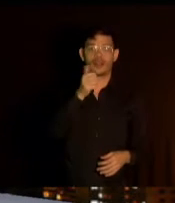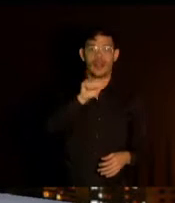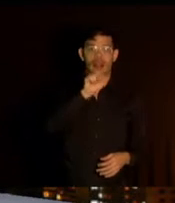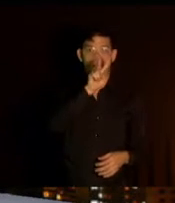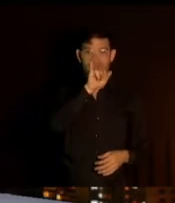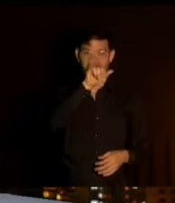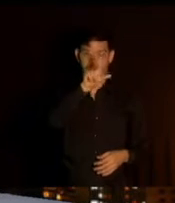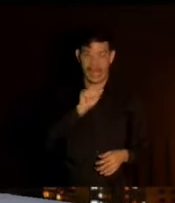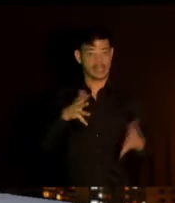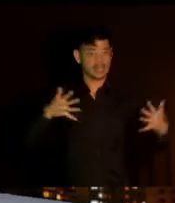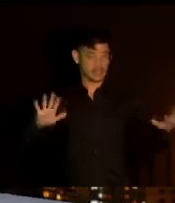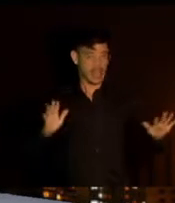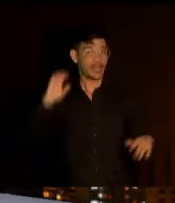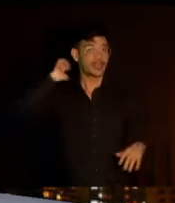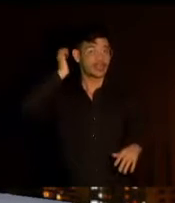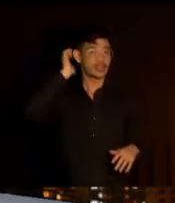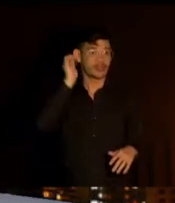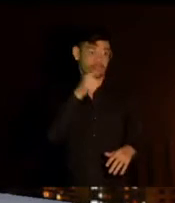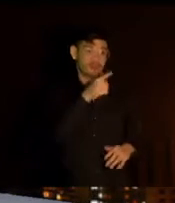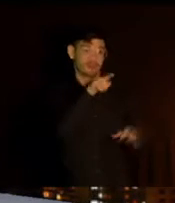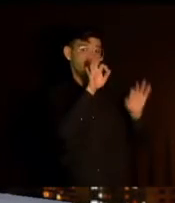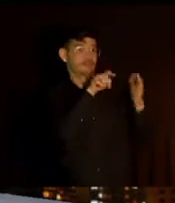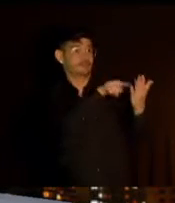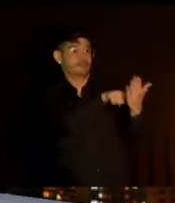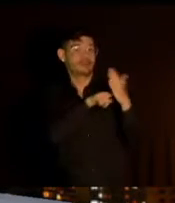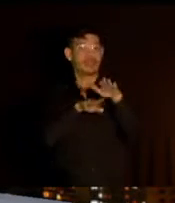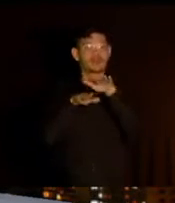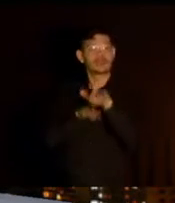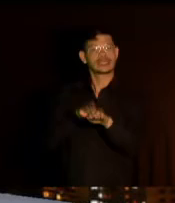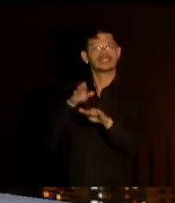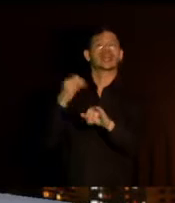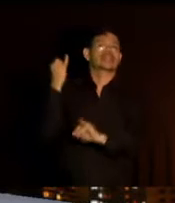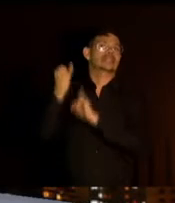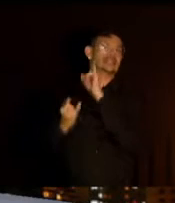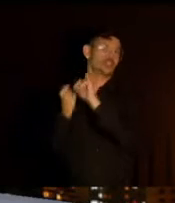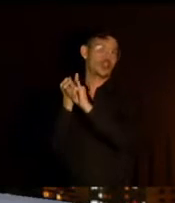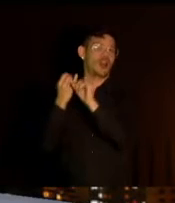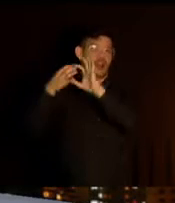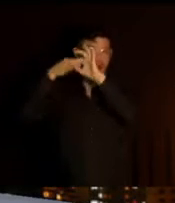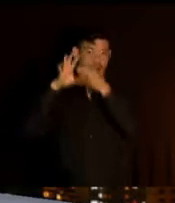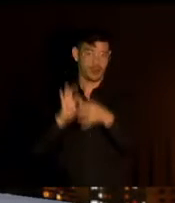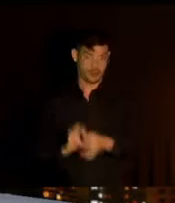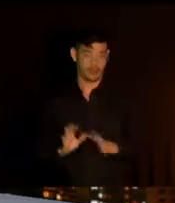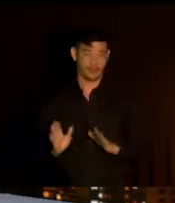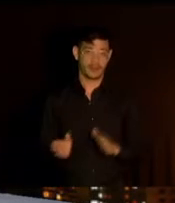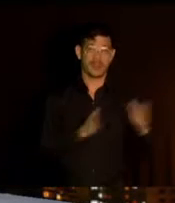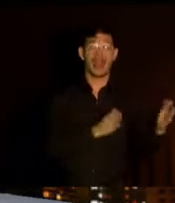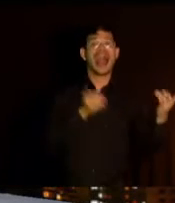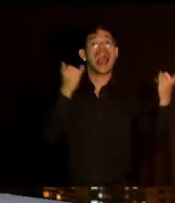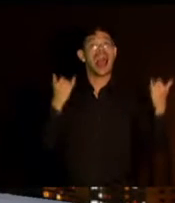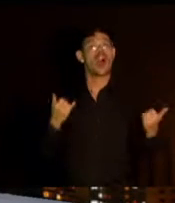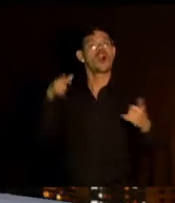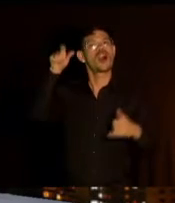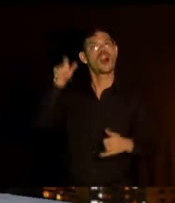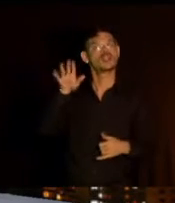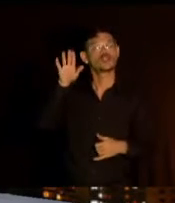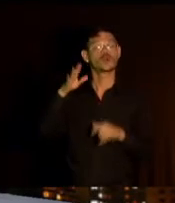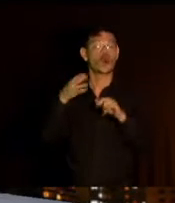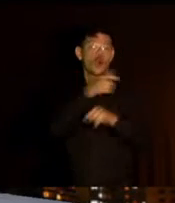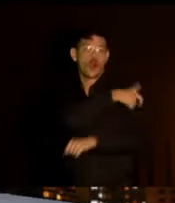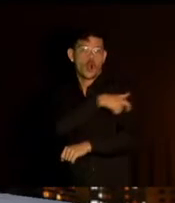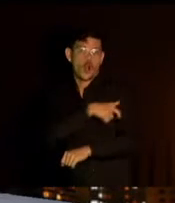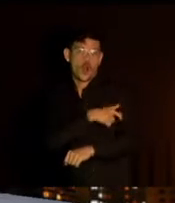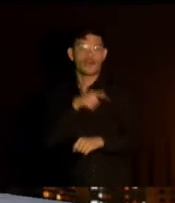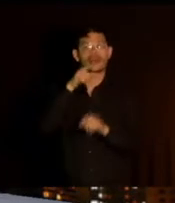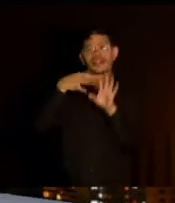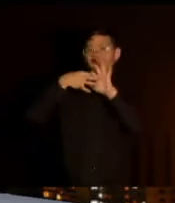Ejecutivo del Comité Paralímpico Internacional. Ahora vamos al Comité Paralímpico de las Américas. Estamos en contacto con